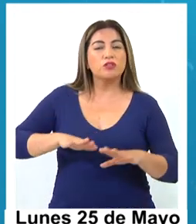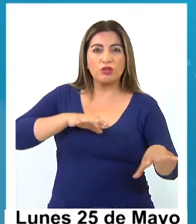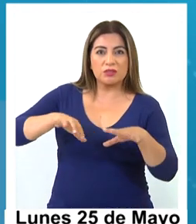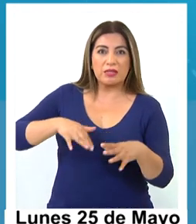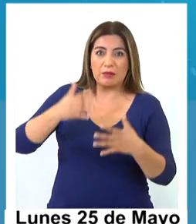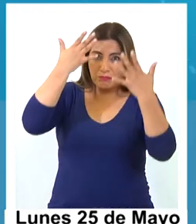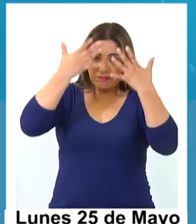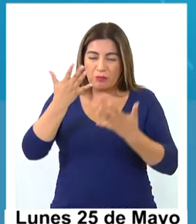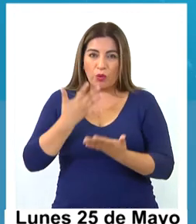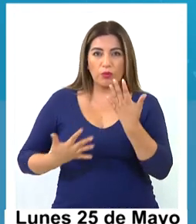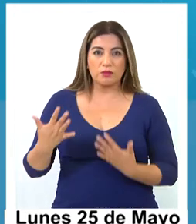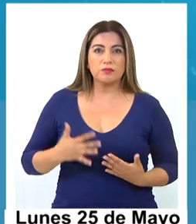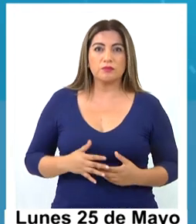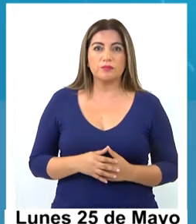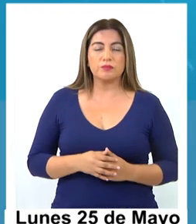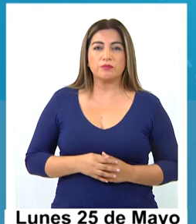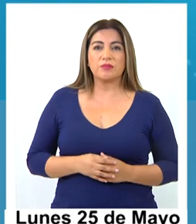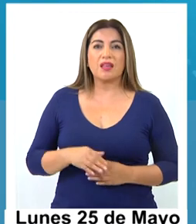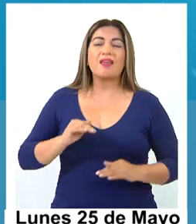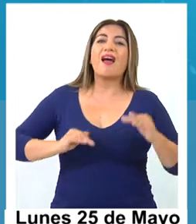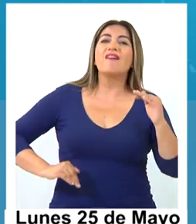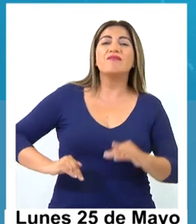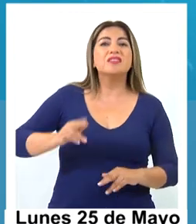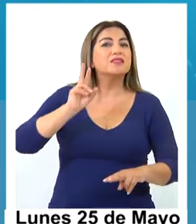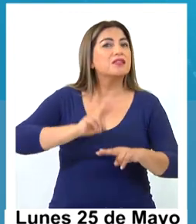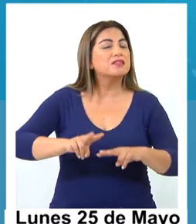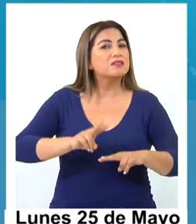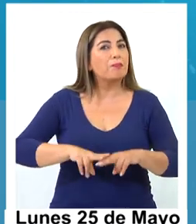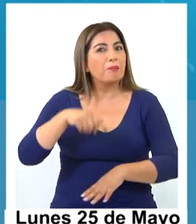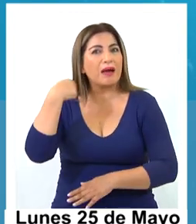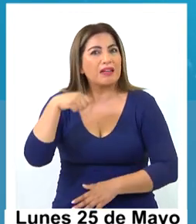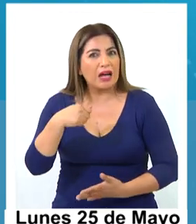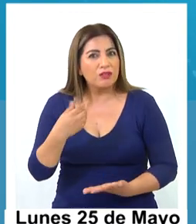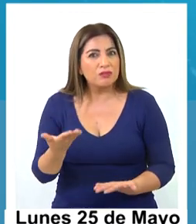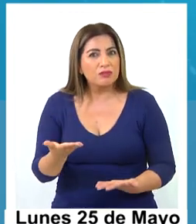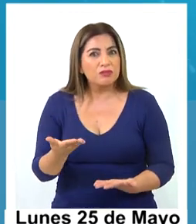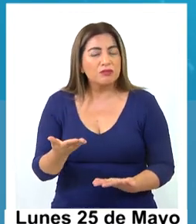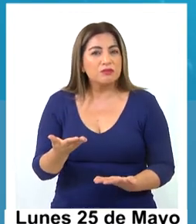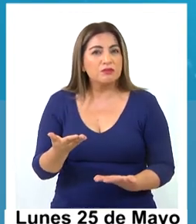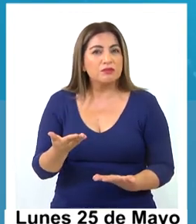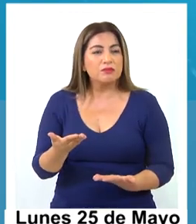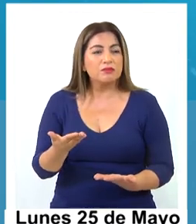elementos de protección personal esto de alguna forma encarece los procedimientos